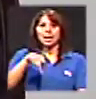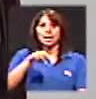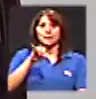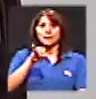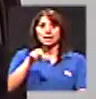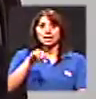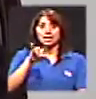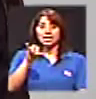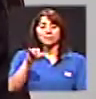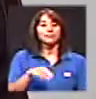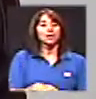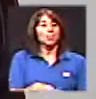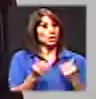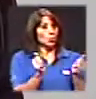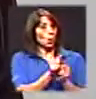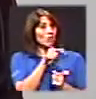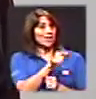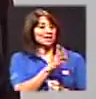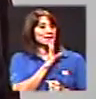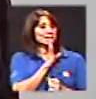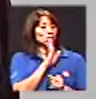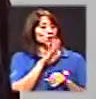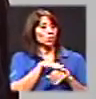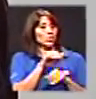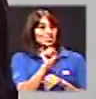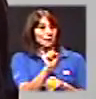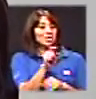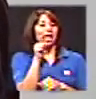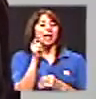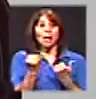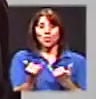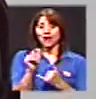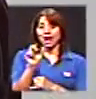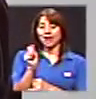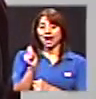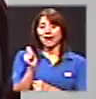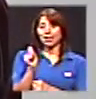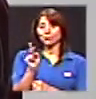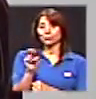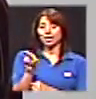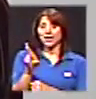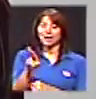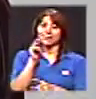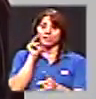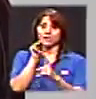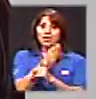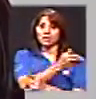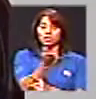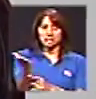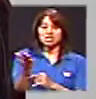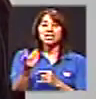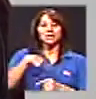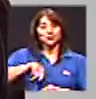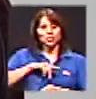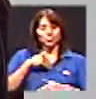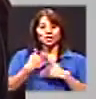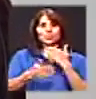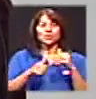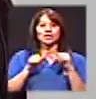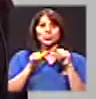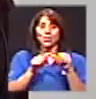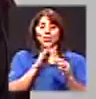Con esa mención a Sarapiquí, el canal tiene unas menciones adicionales que les quiere hacer y nos